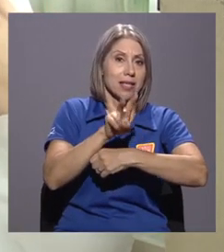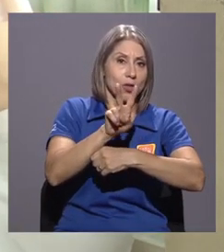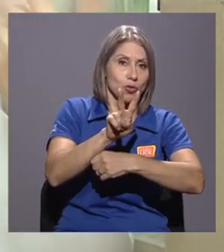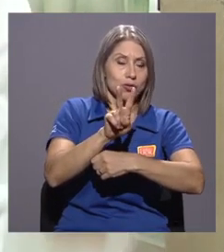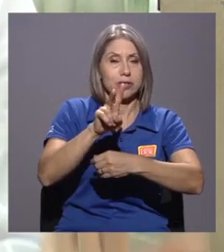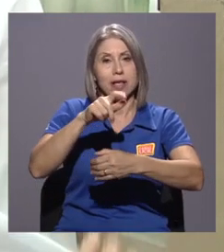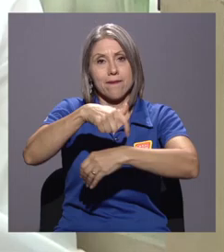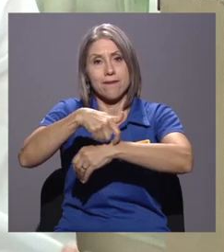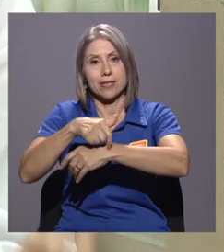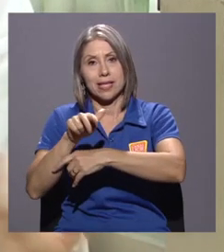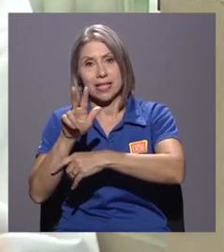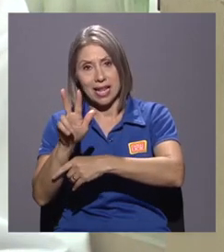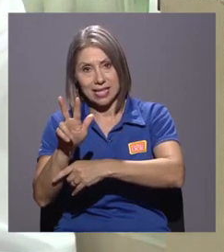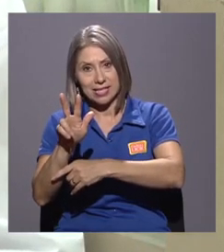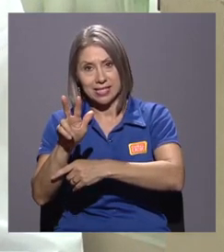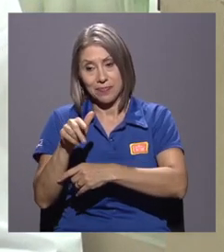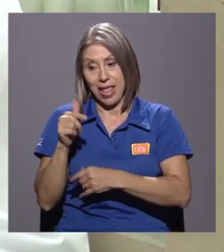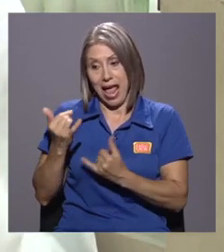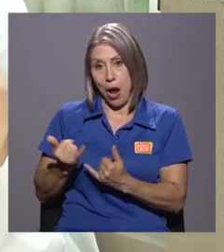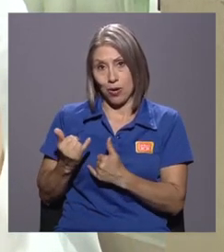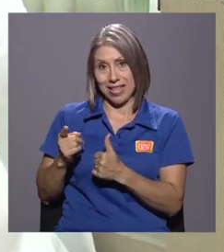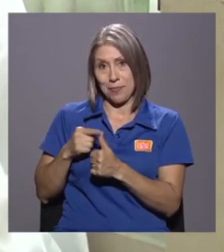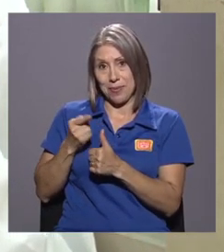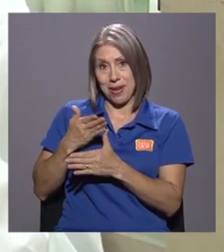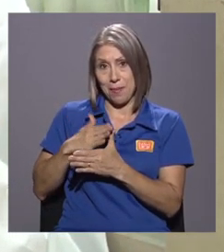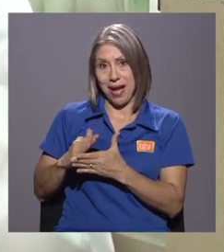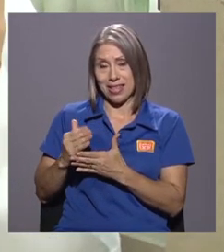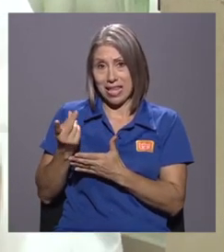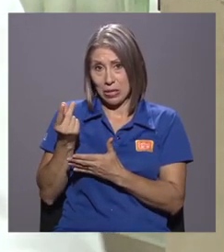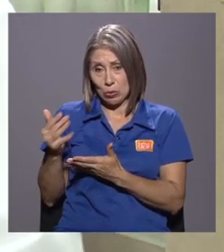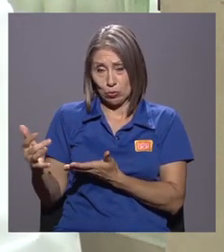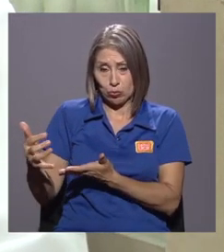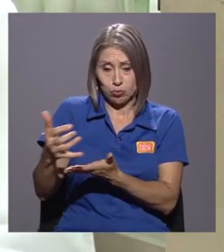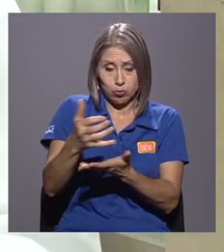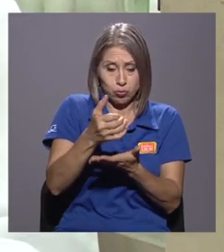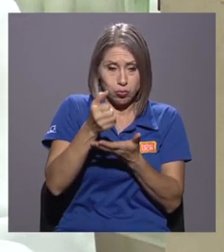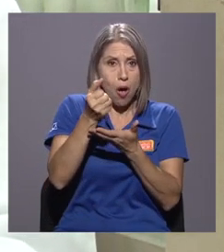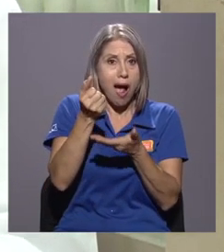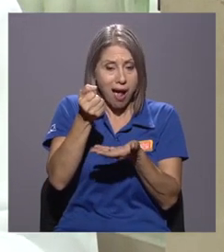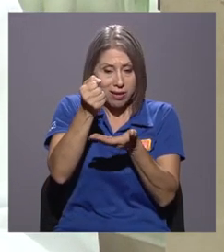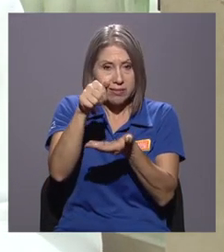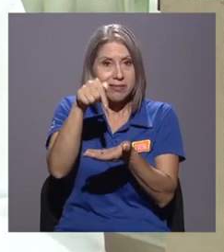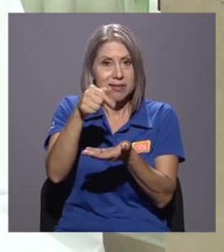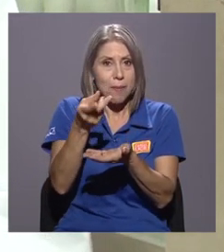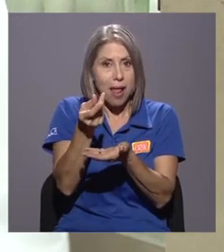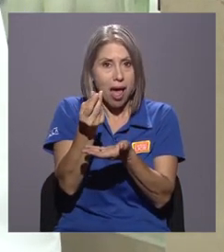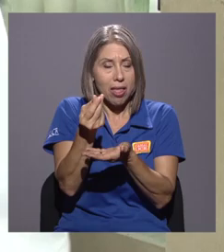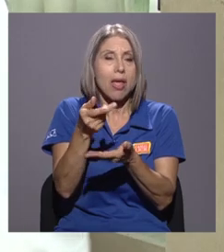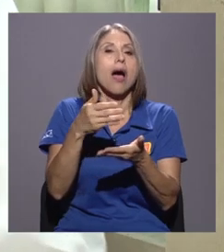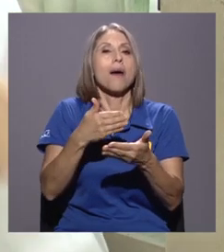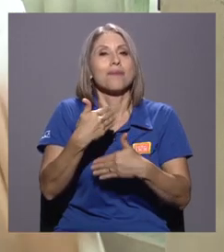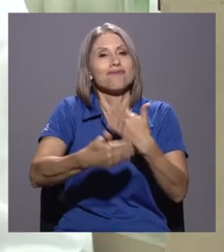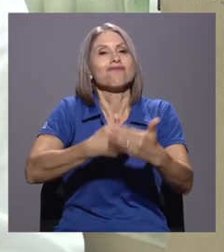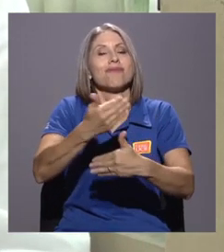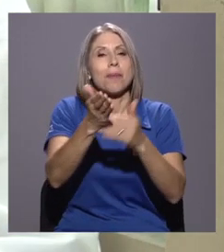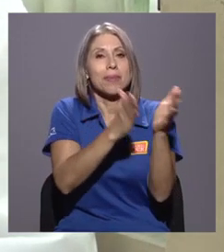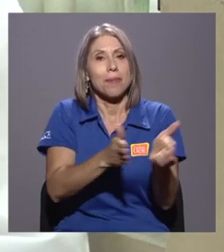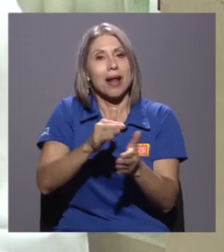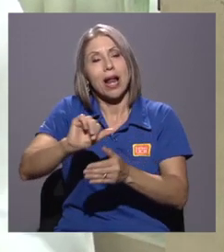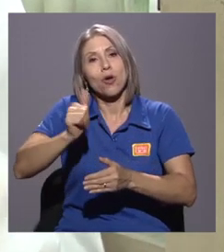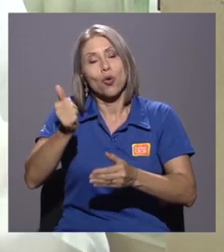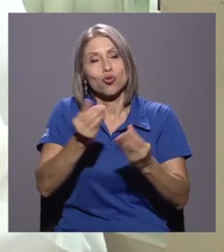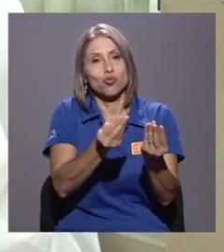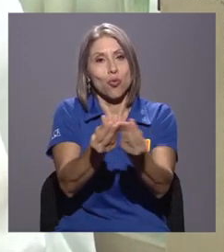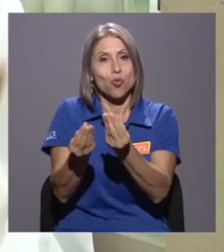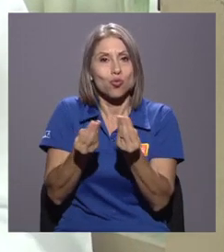los fondos que recaudamos de esta primera parte, vamos a preparar otros productos que necesitamos adquirir la materia prima y